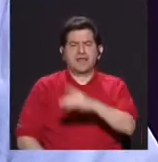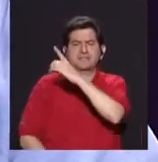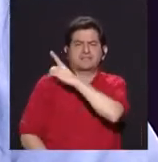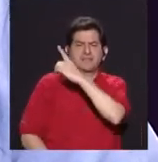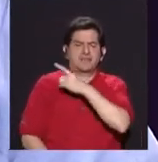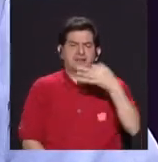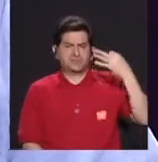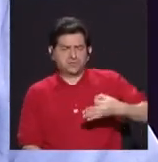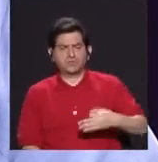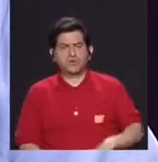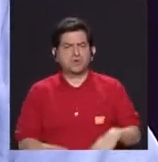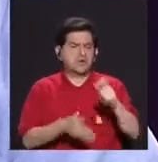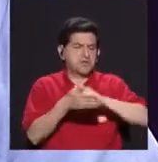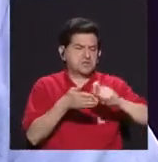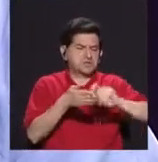educación primaria secundaria bachiller